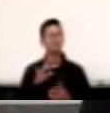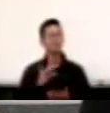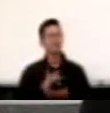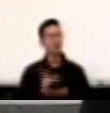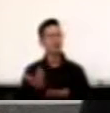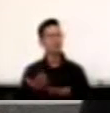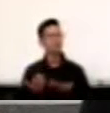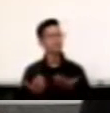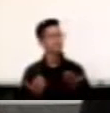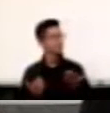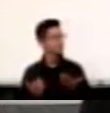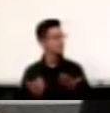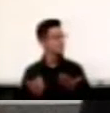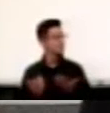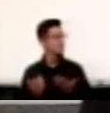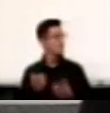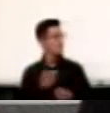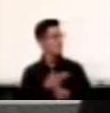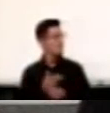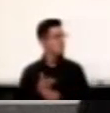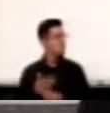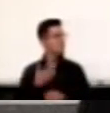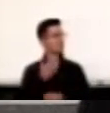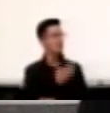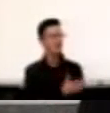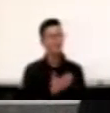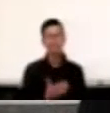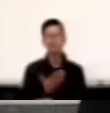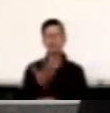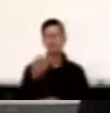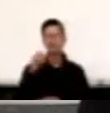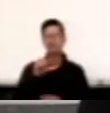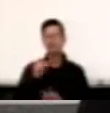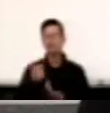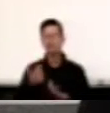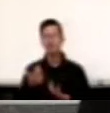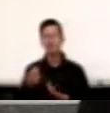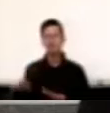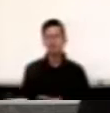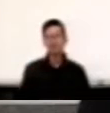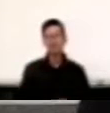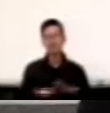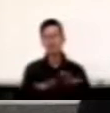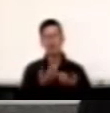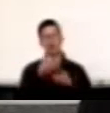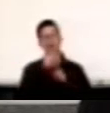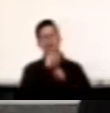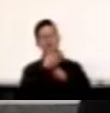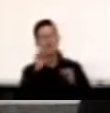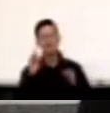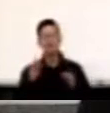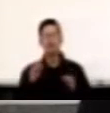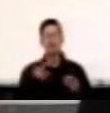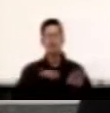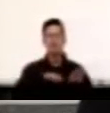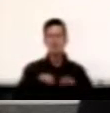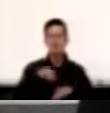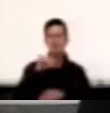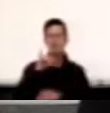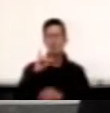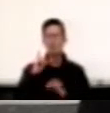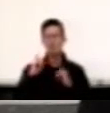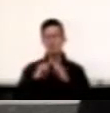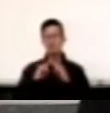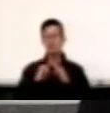medios de comunicación que el día de hoy nos acompañan y que con su labor pues también difunden las actividades que lleva a cabo este instituto.